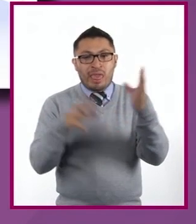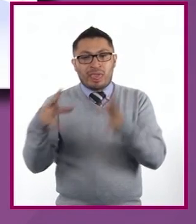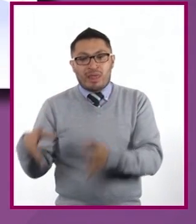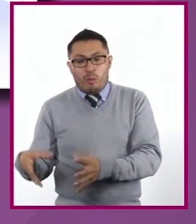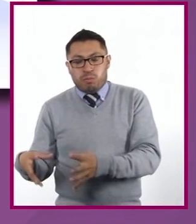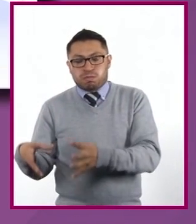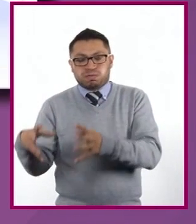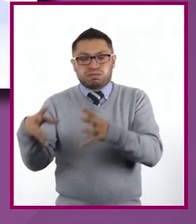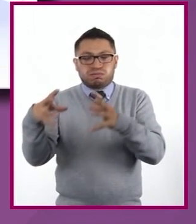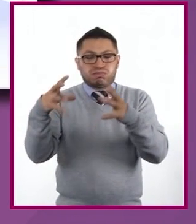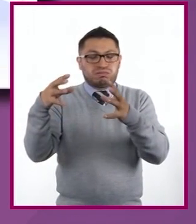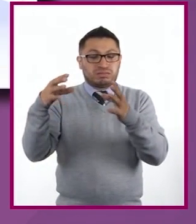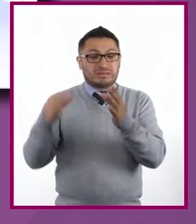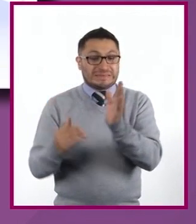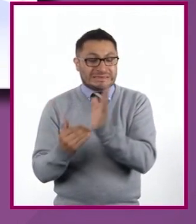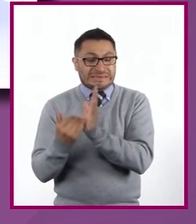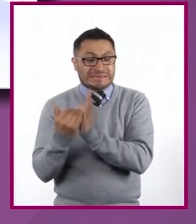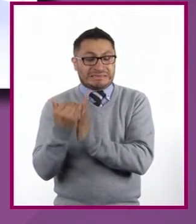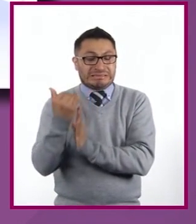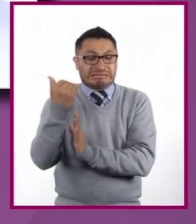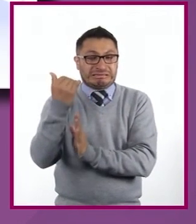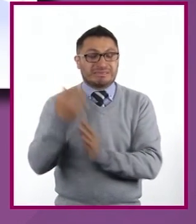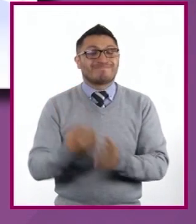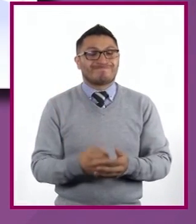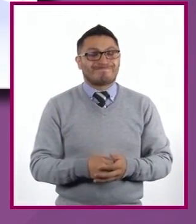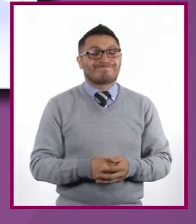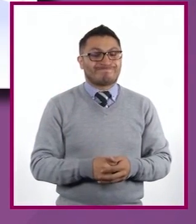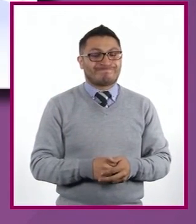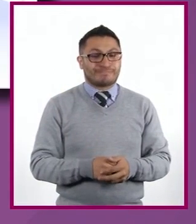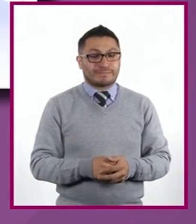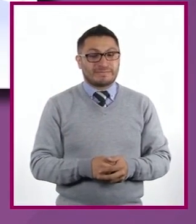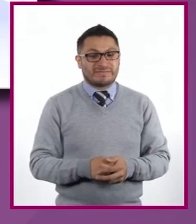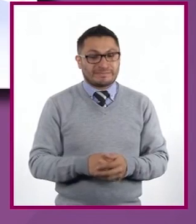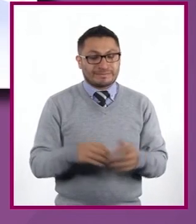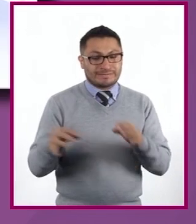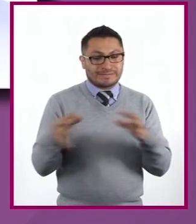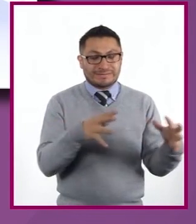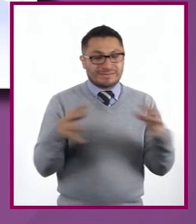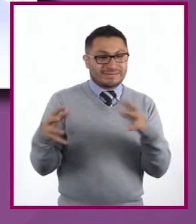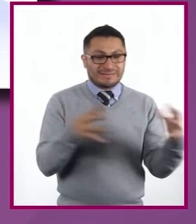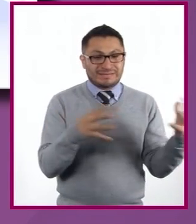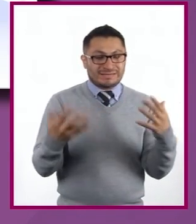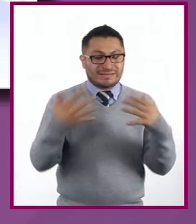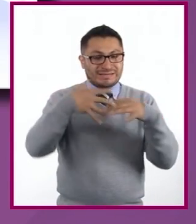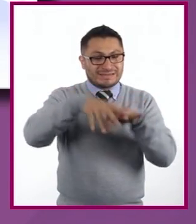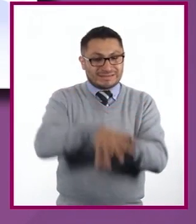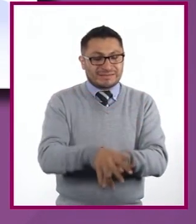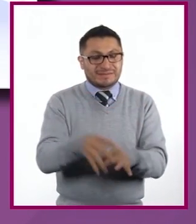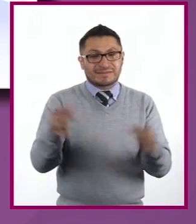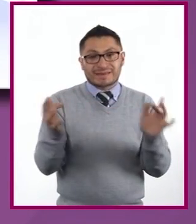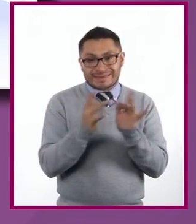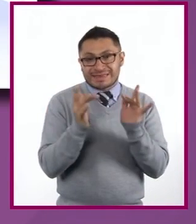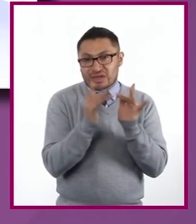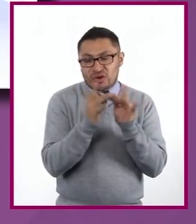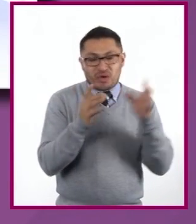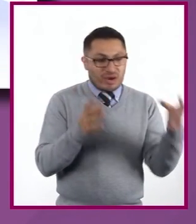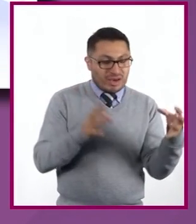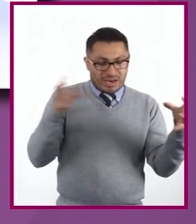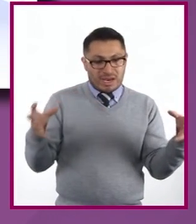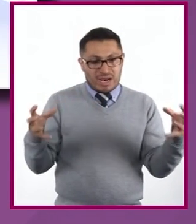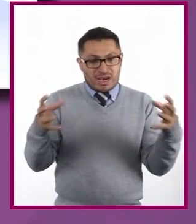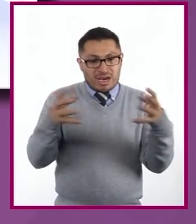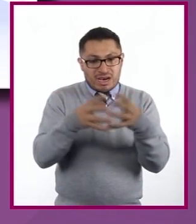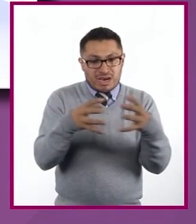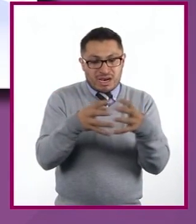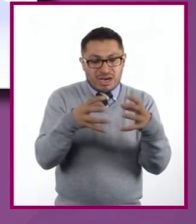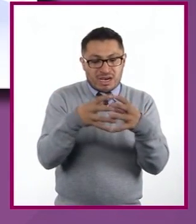las partículas del bloque frío ganan energía cinética. Así pues, derivado del contacto de los bloques y de que la energía